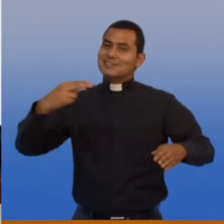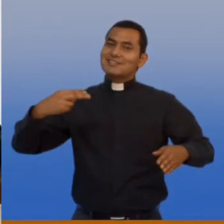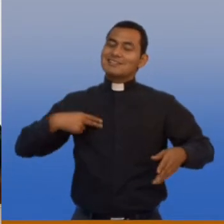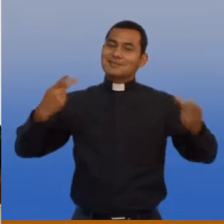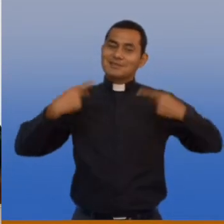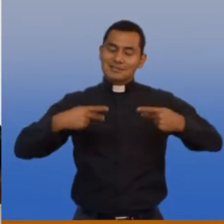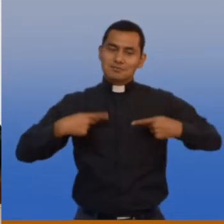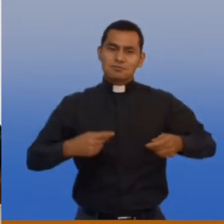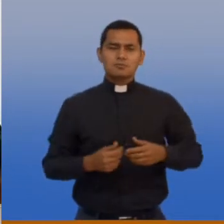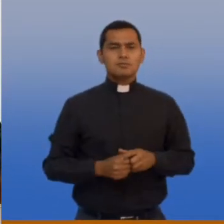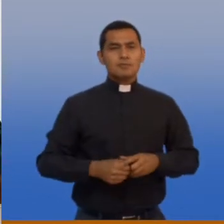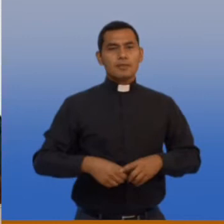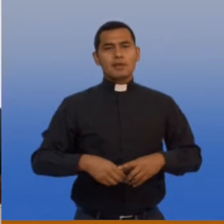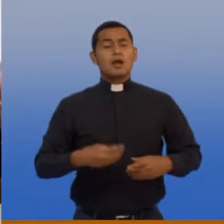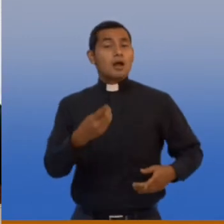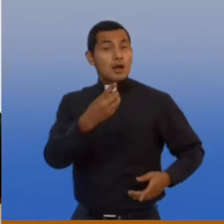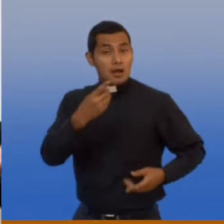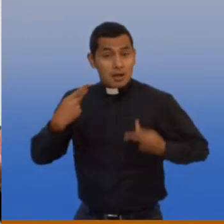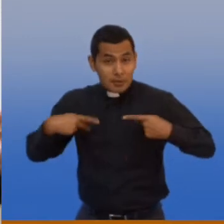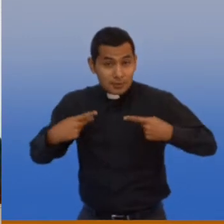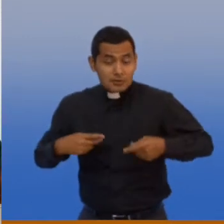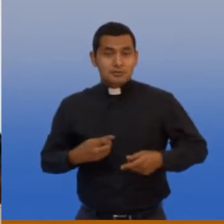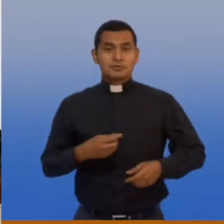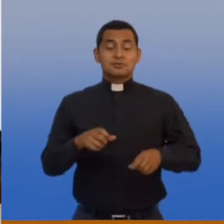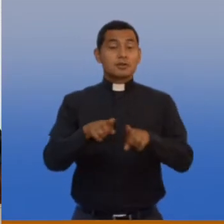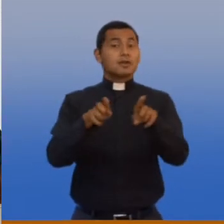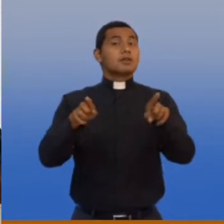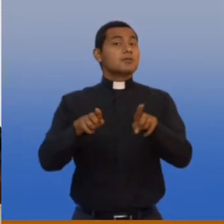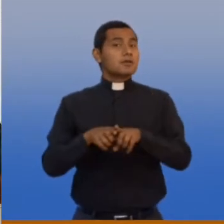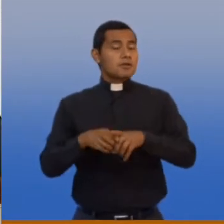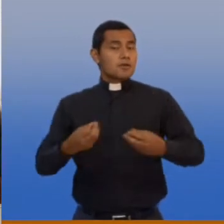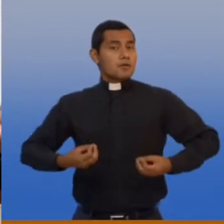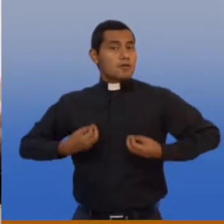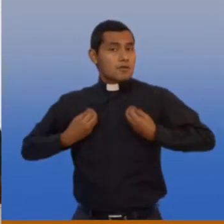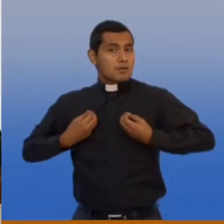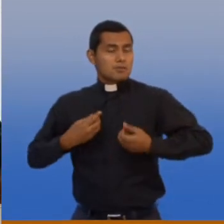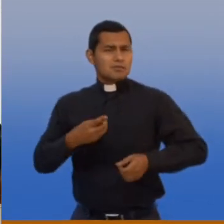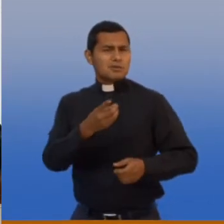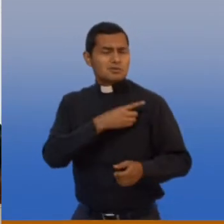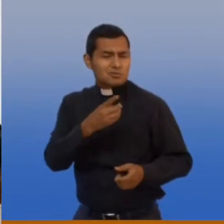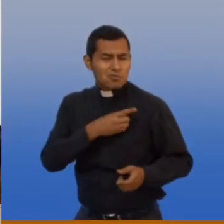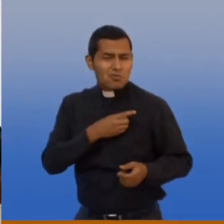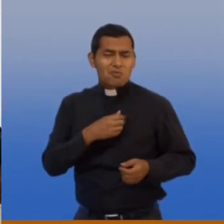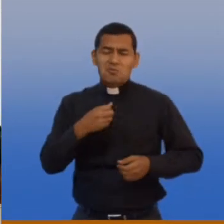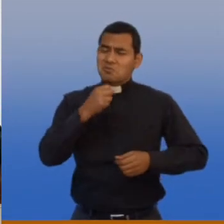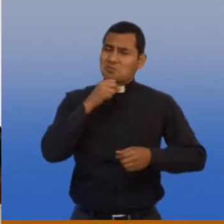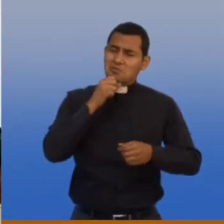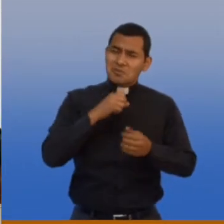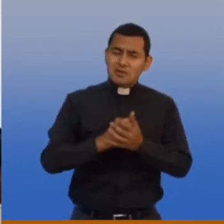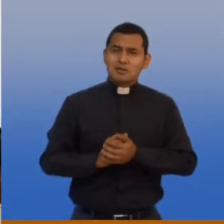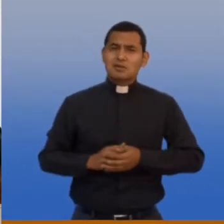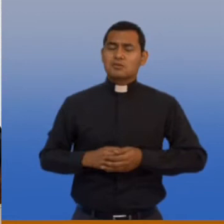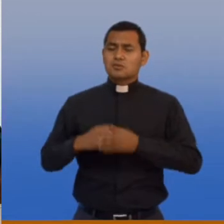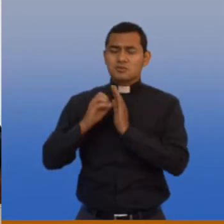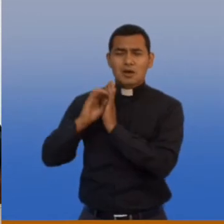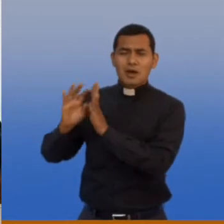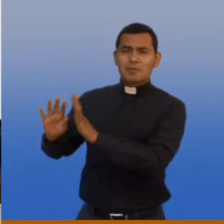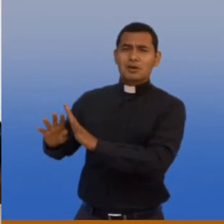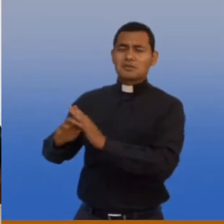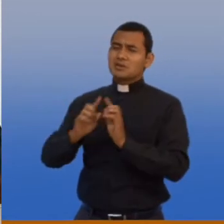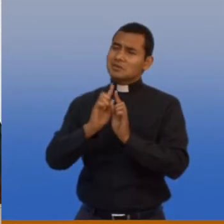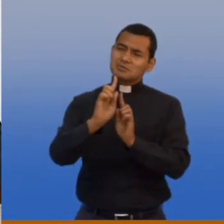con los que más necesitan. Sean enfermos, sean ancianos, sean personas solas, sean personas que verdaderamente